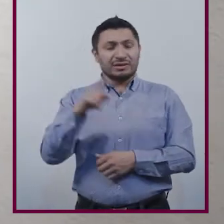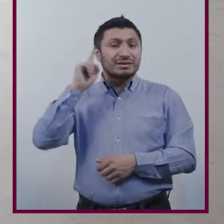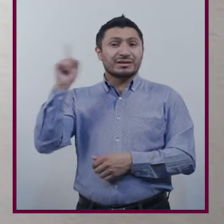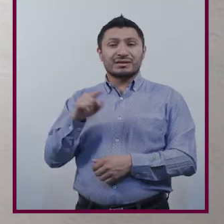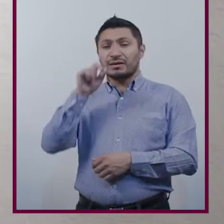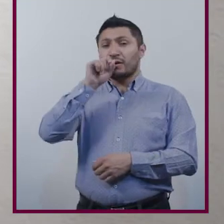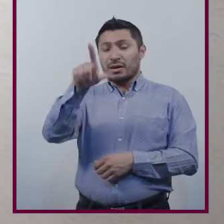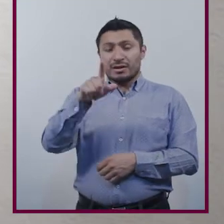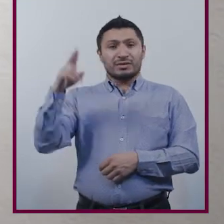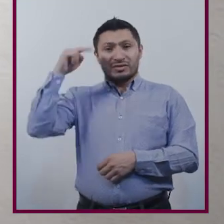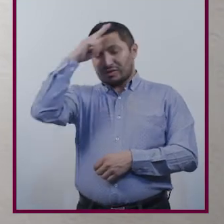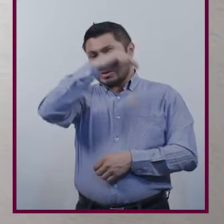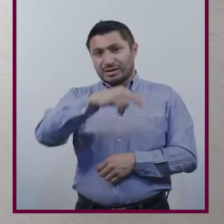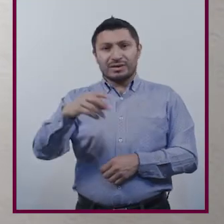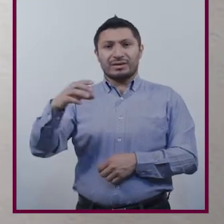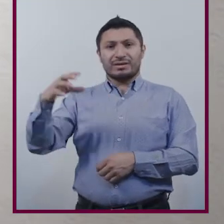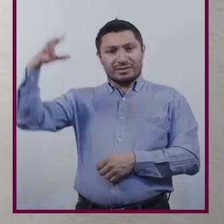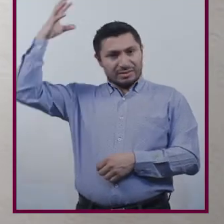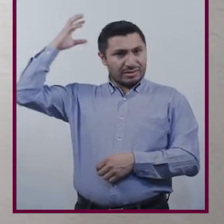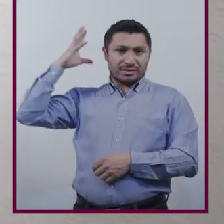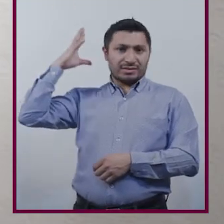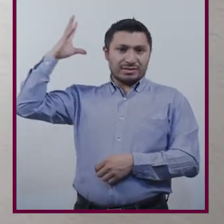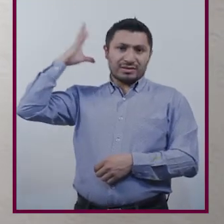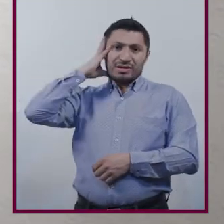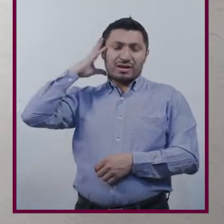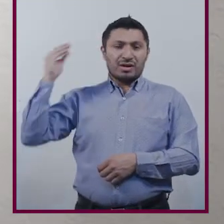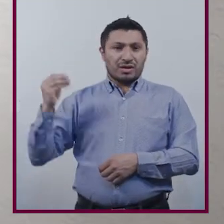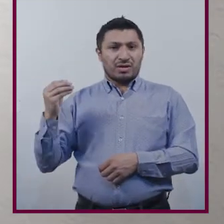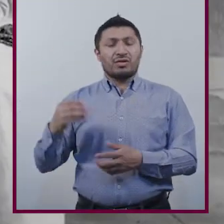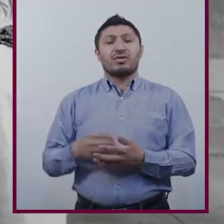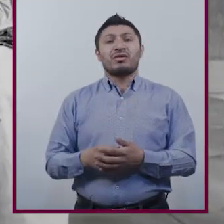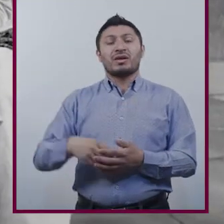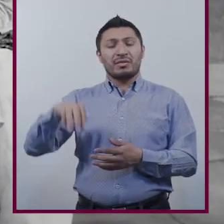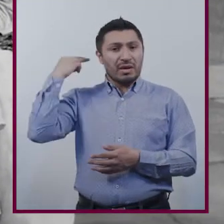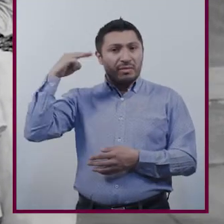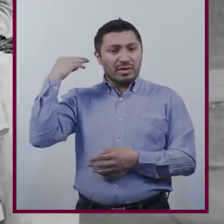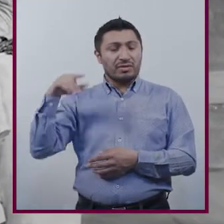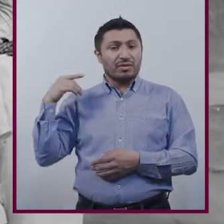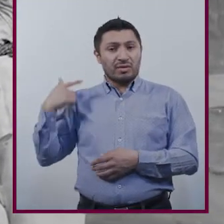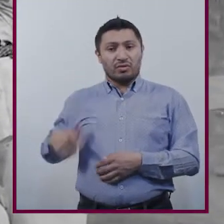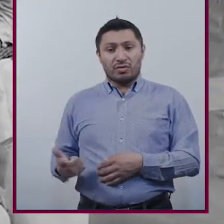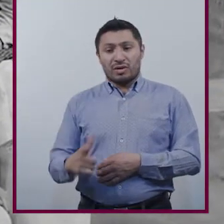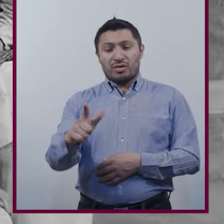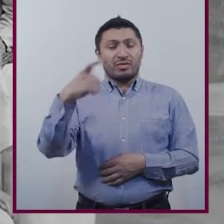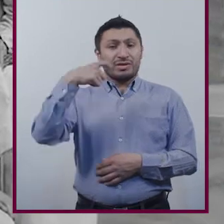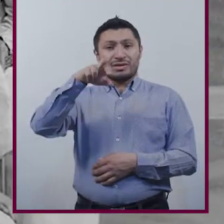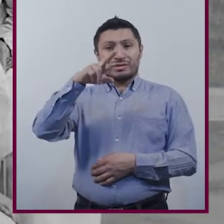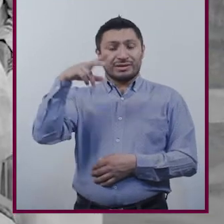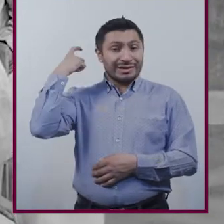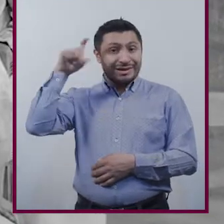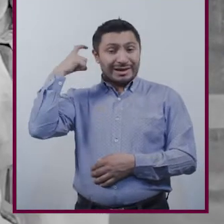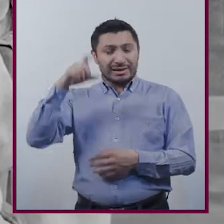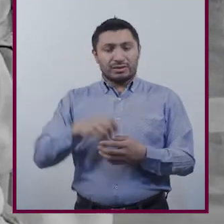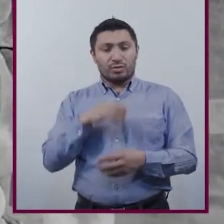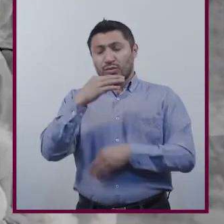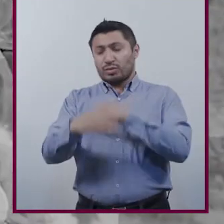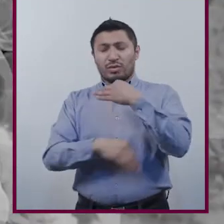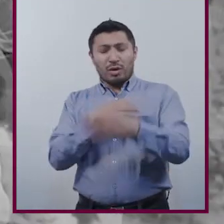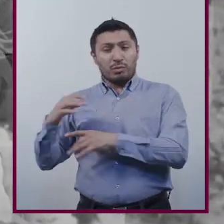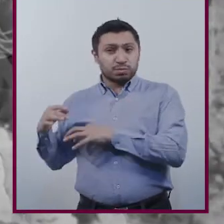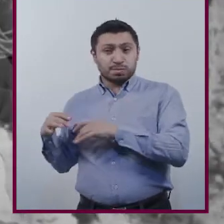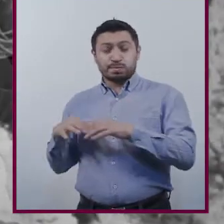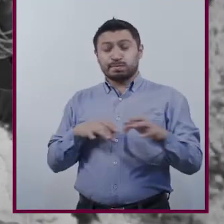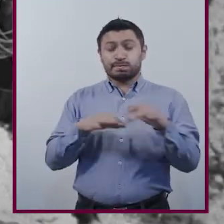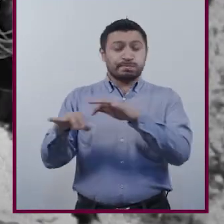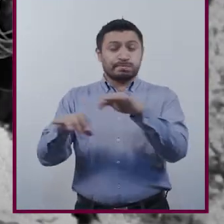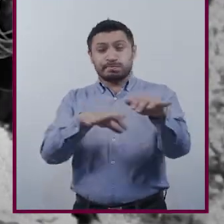Jalisco, Nayarit, Colima, Michoacán, Guanajuato y Querétaro. Los enfrentamientos avanzaron y se multiplicaron sin